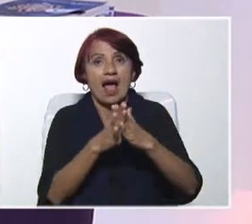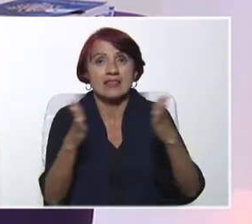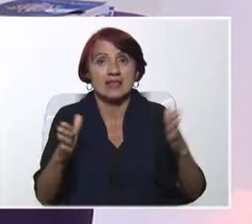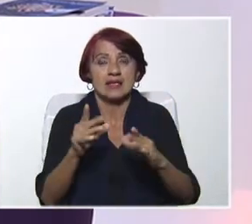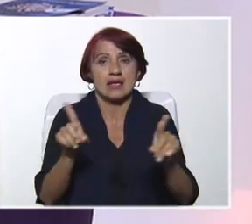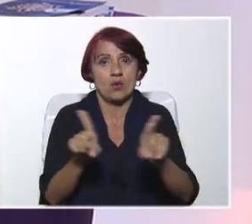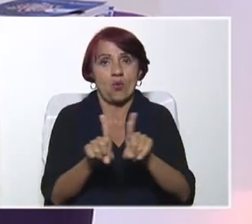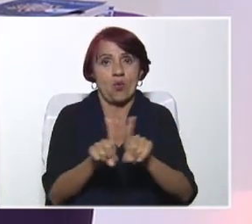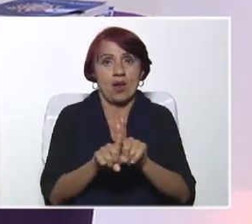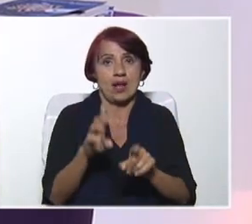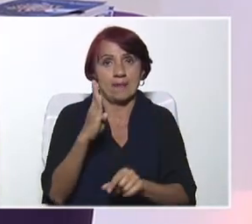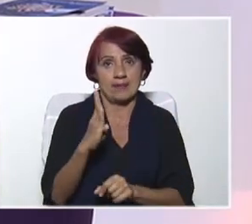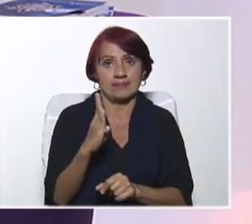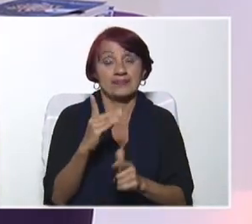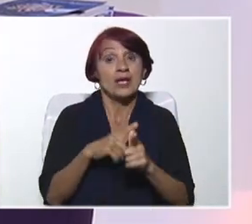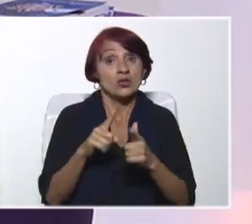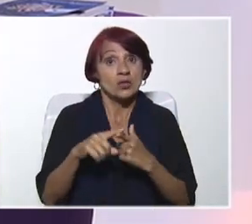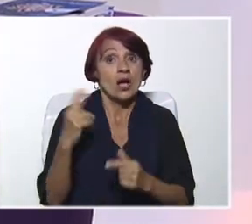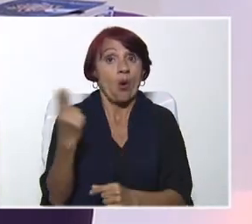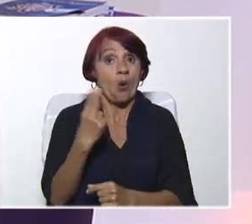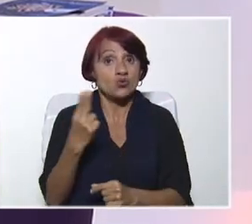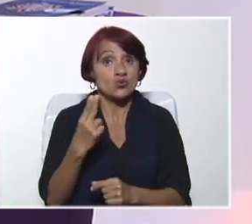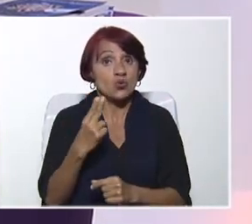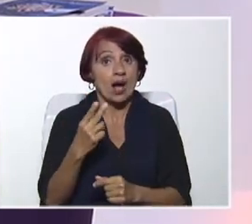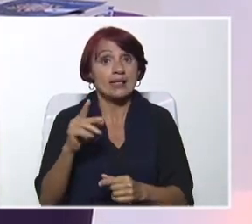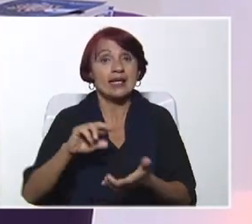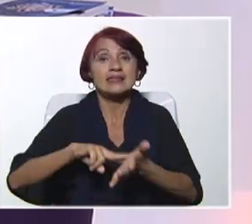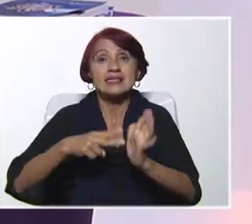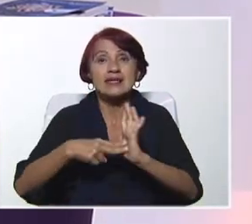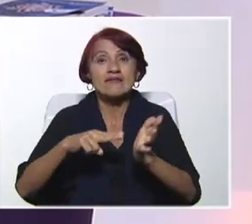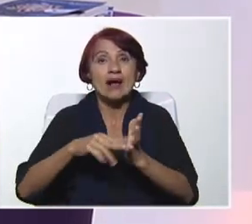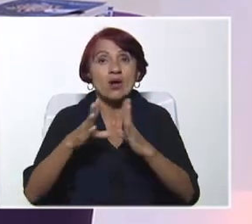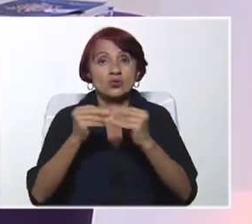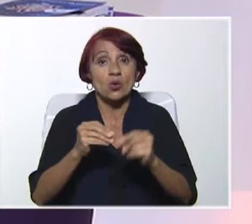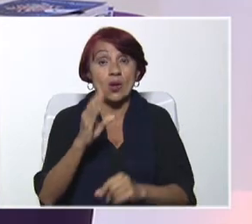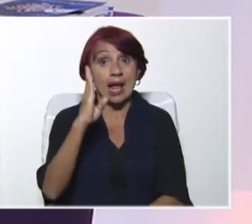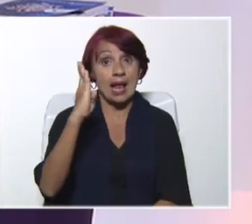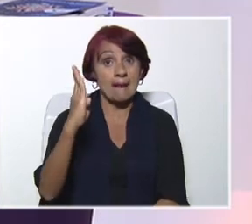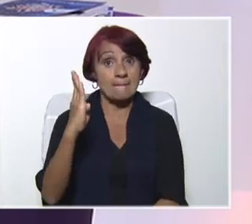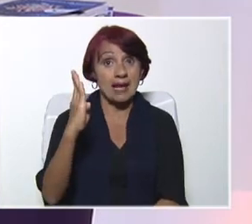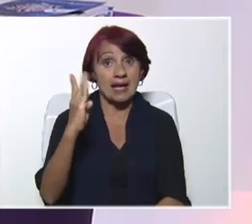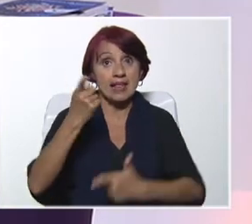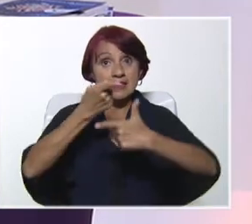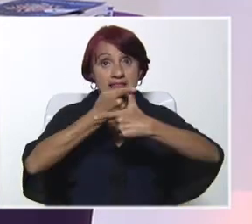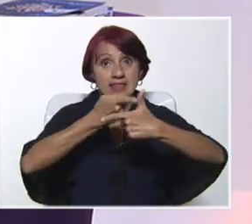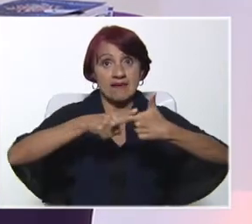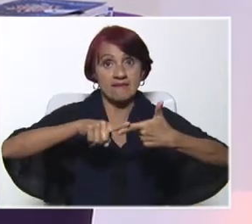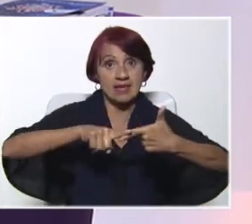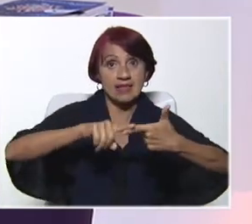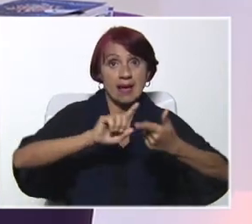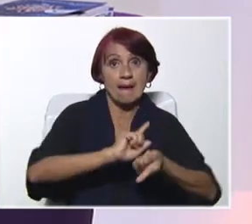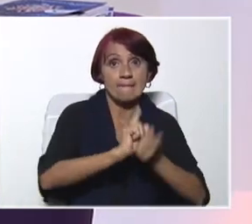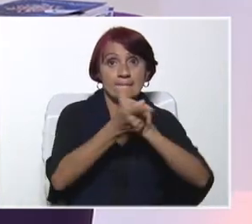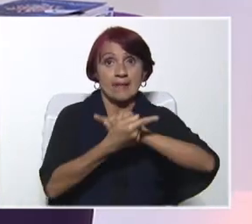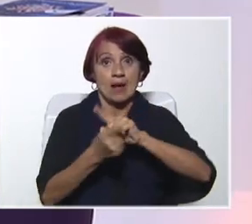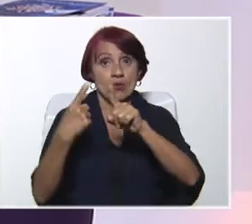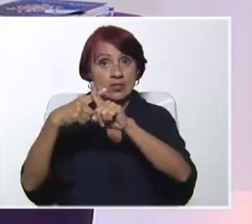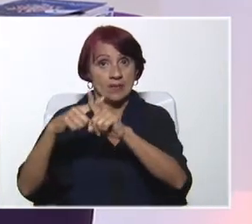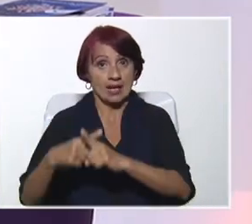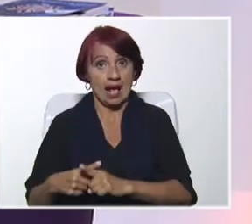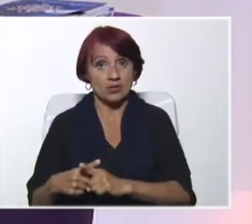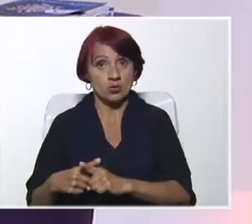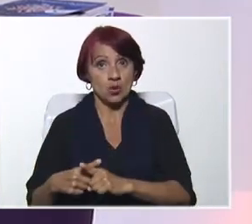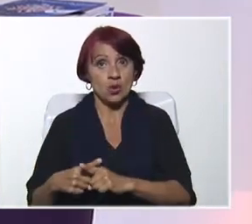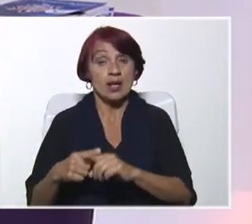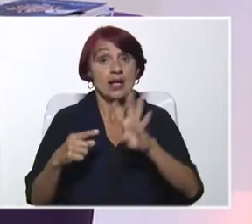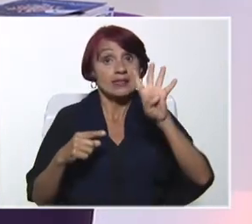B. A utilizar la transposición de términos, el B que está dividiendo pasa multiplicando, y